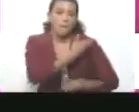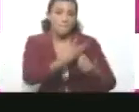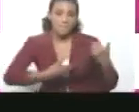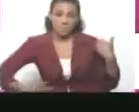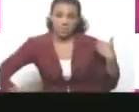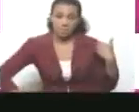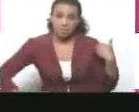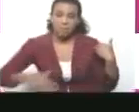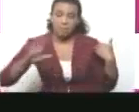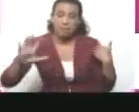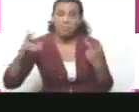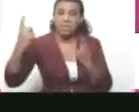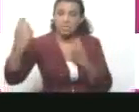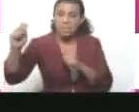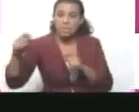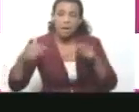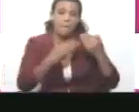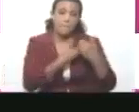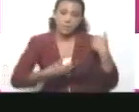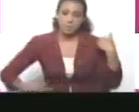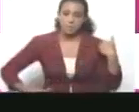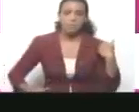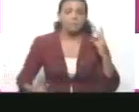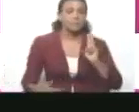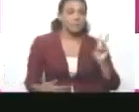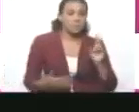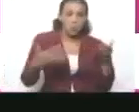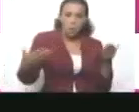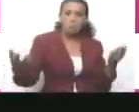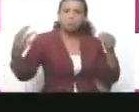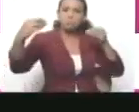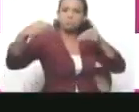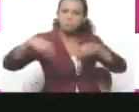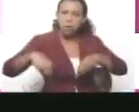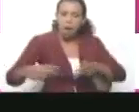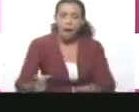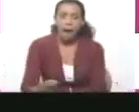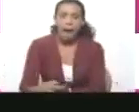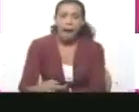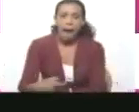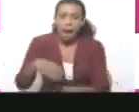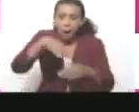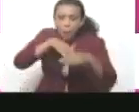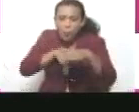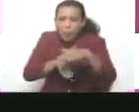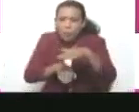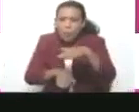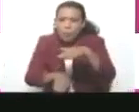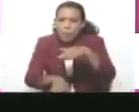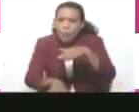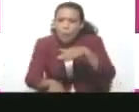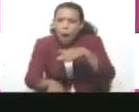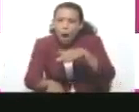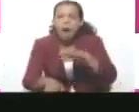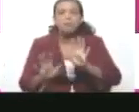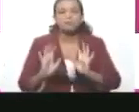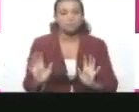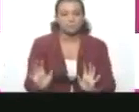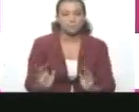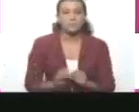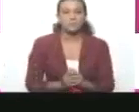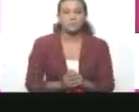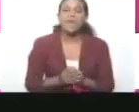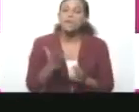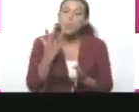manera pacífica, amistosa y solidaria en explotar esos campos de gas compartidos entre Trinidad y Venezuela.